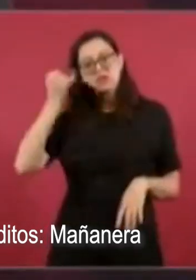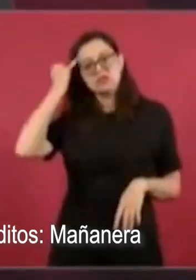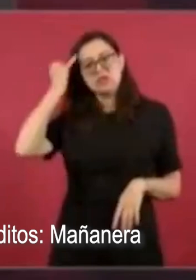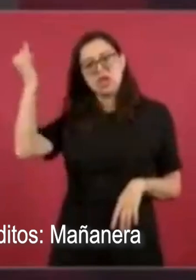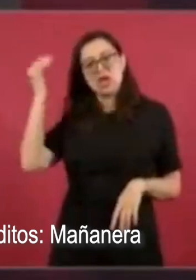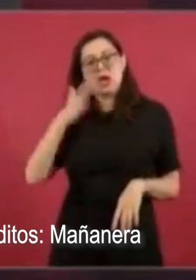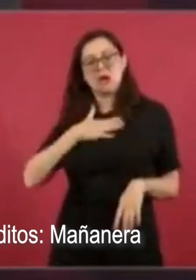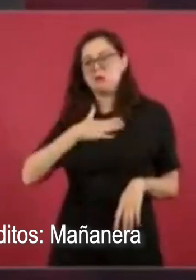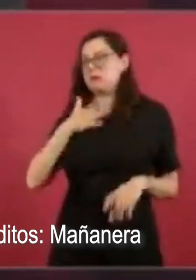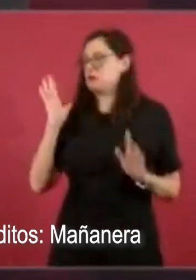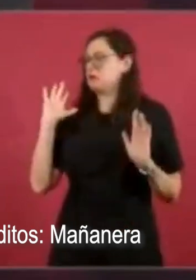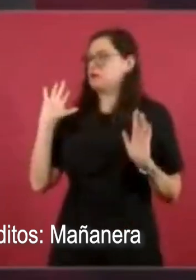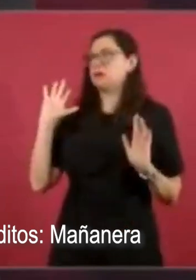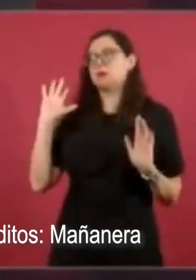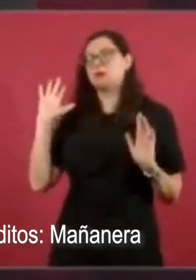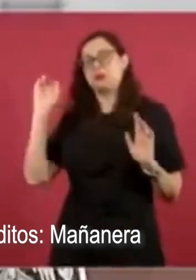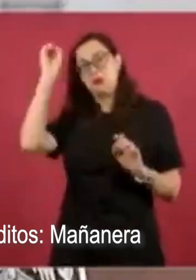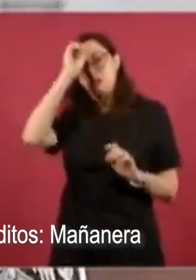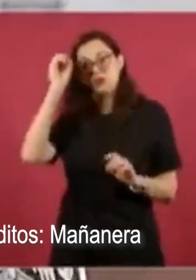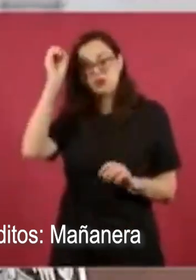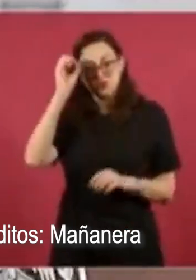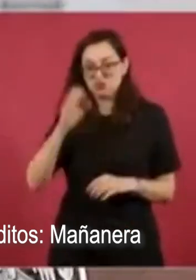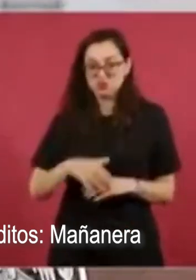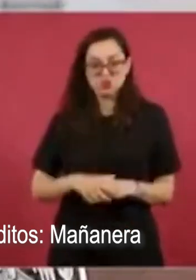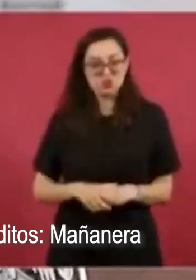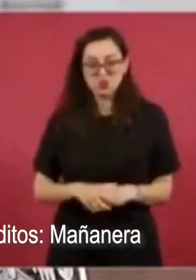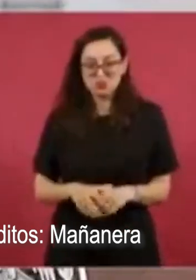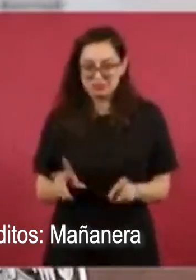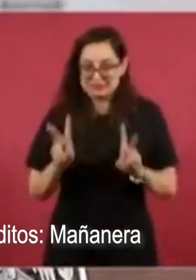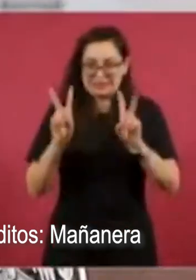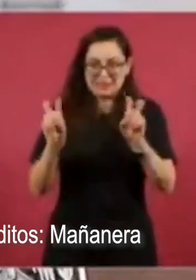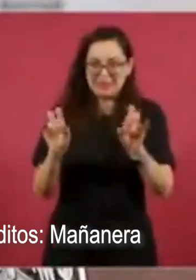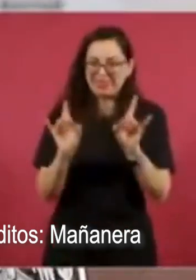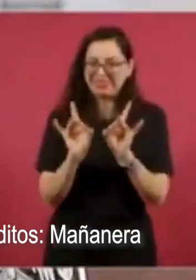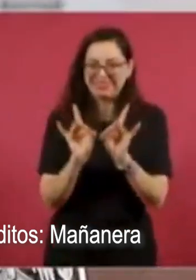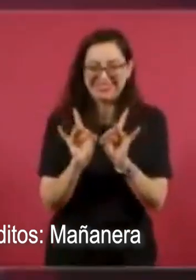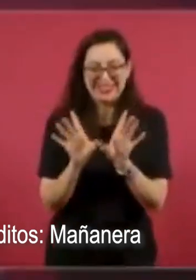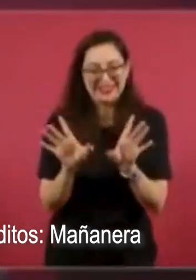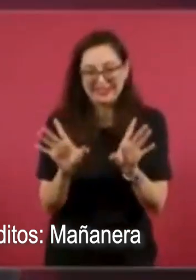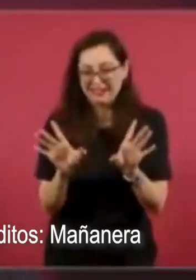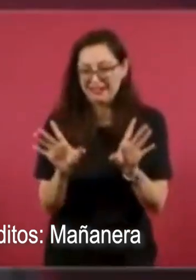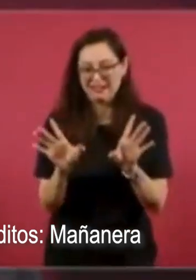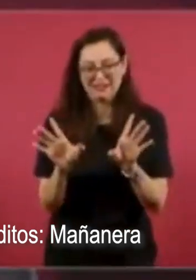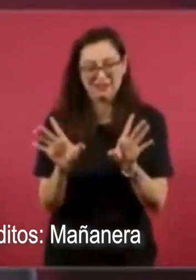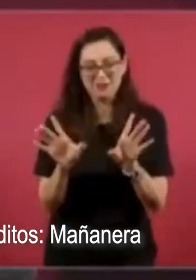a la ligera. Es un asunto muy serio. Muy delicado. Sí. Y